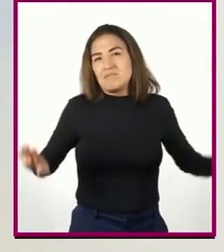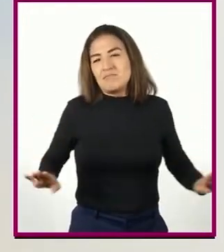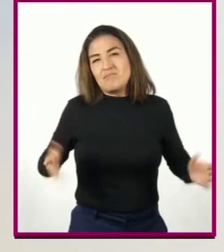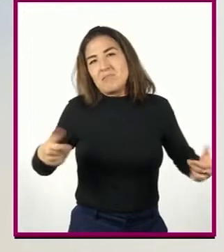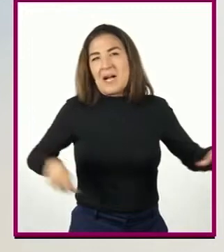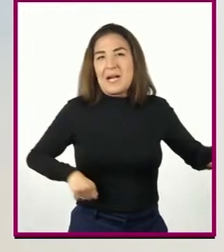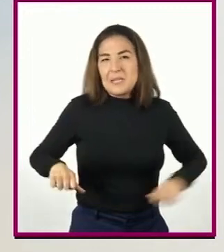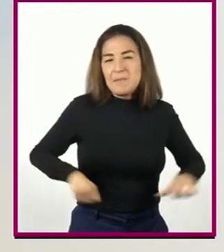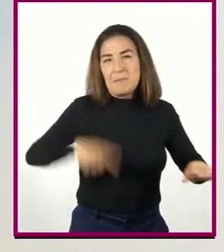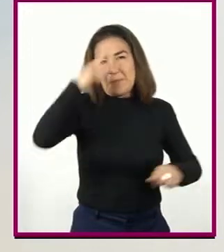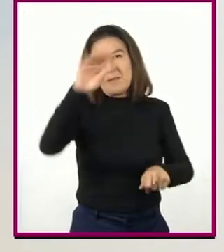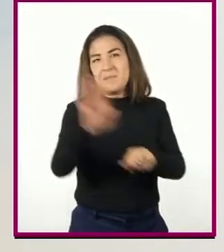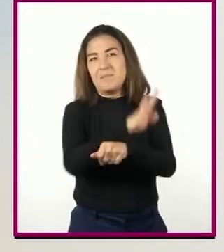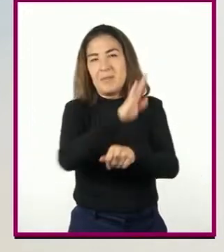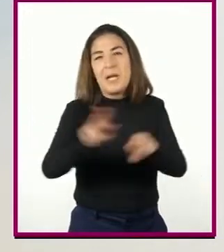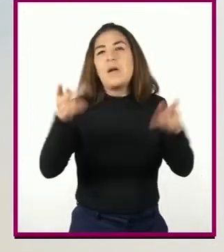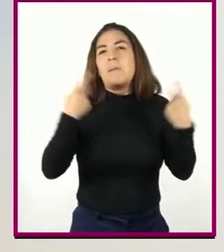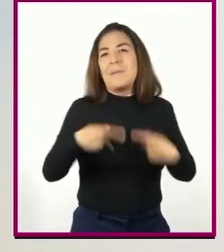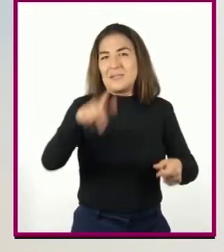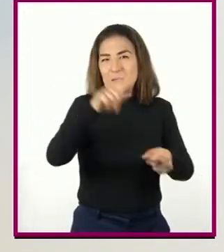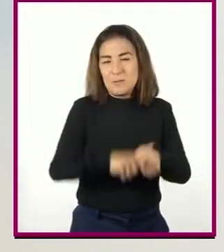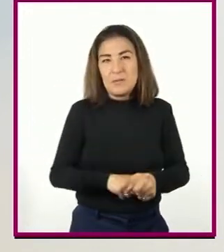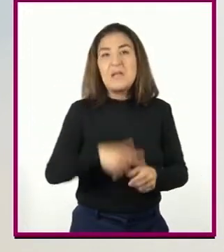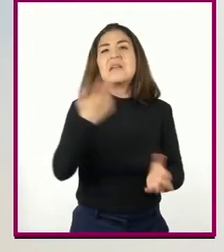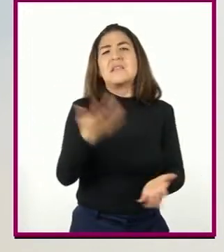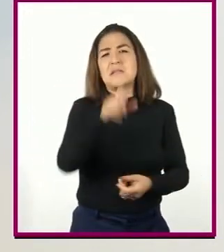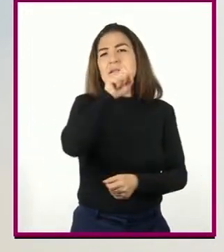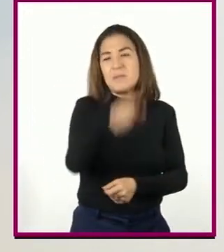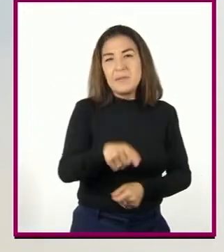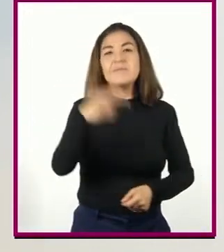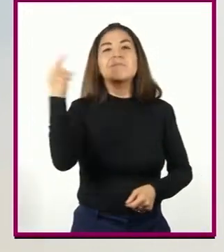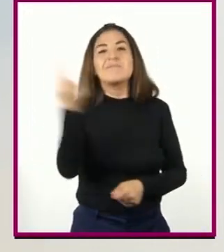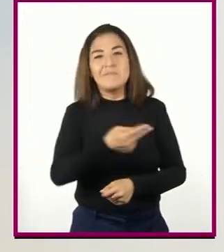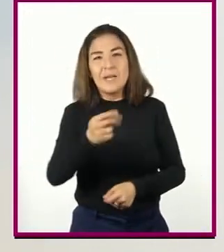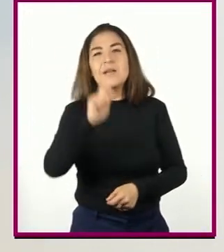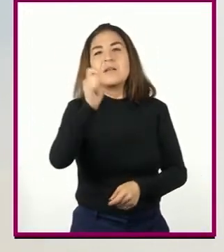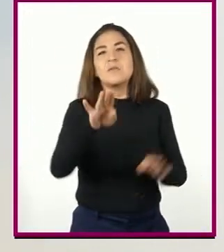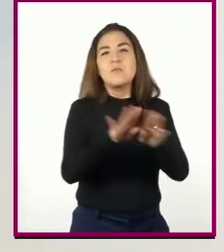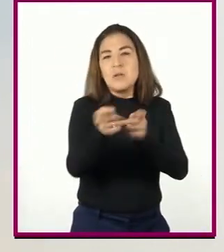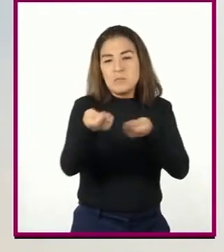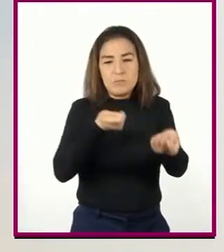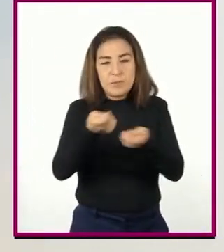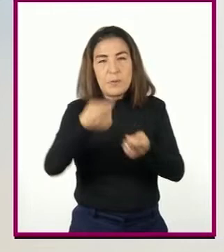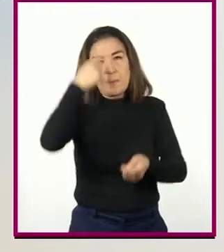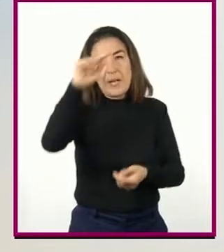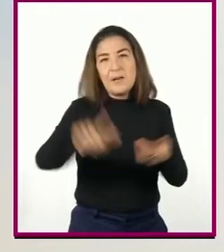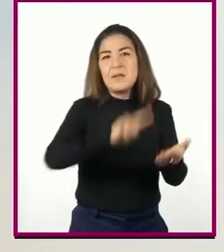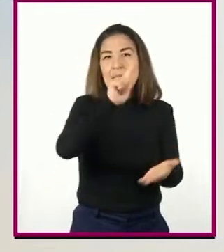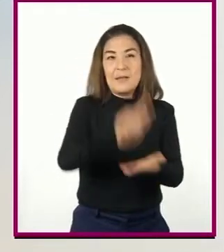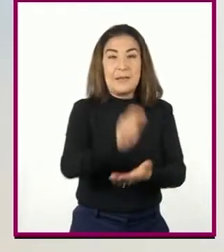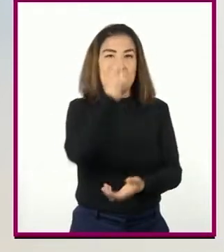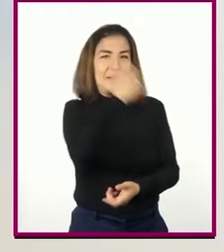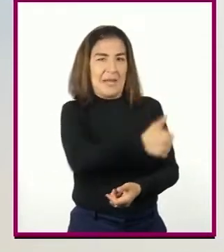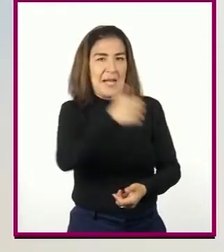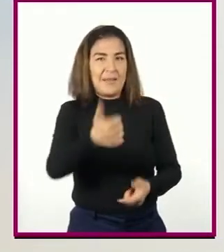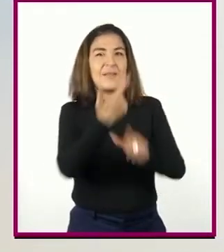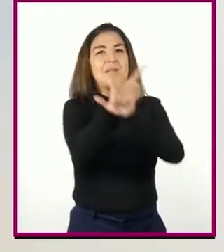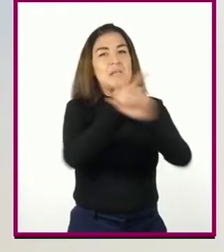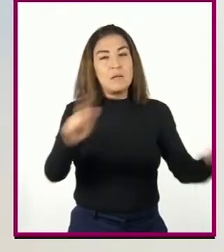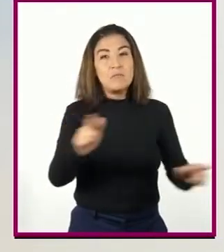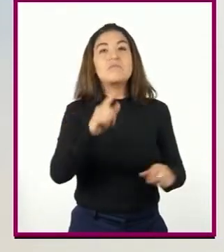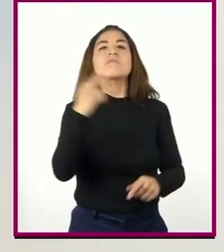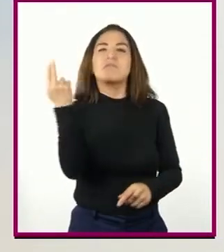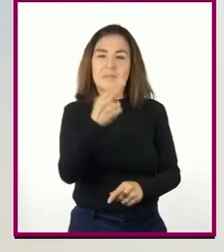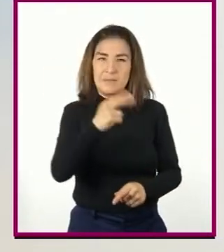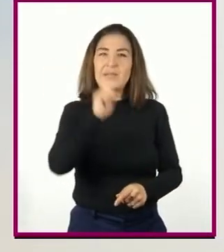beneficie como personas. No obstante, también es necesaria una regulación legal para las libertades, porque es